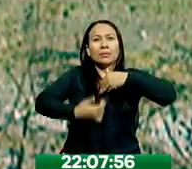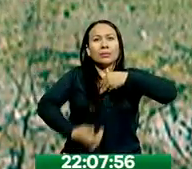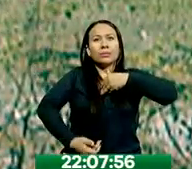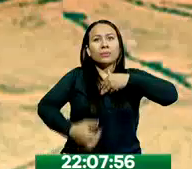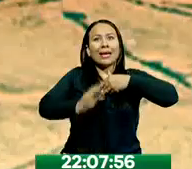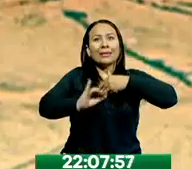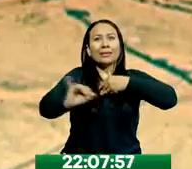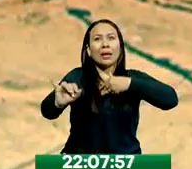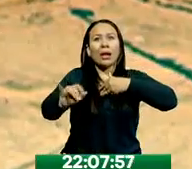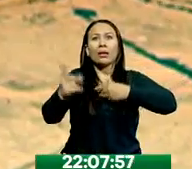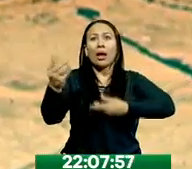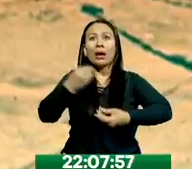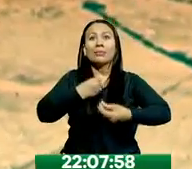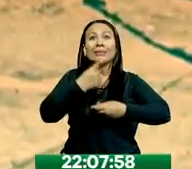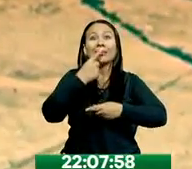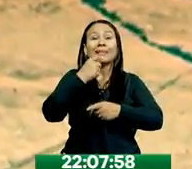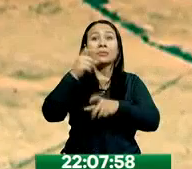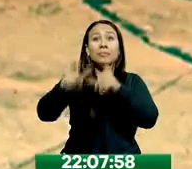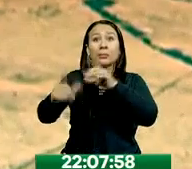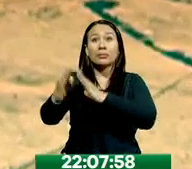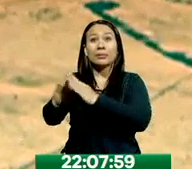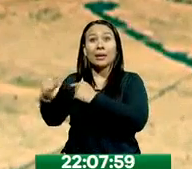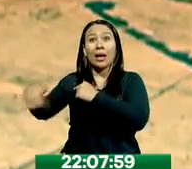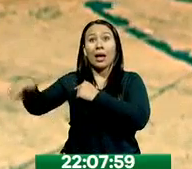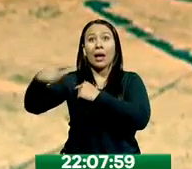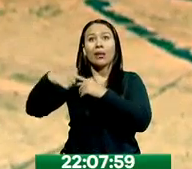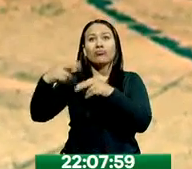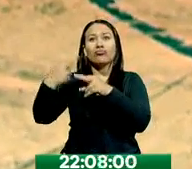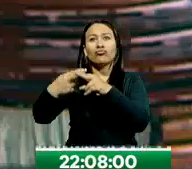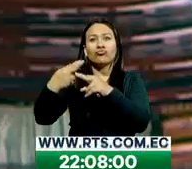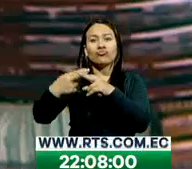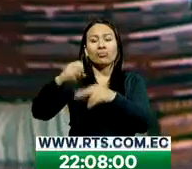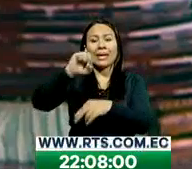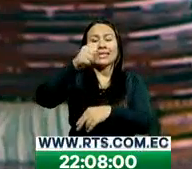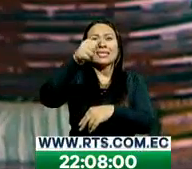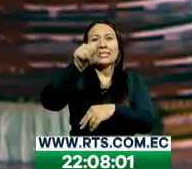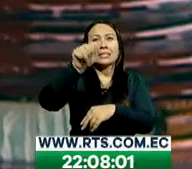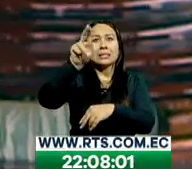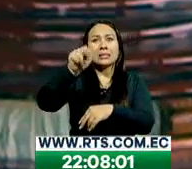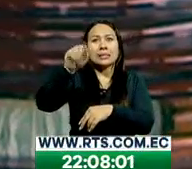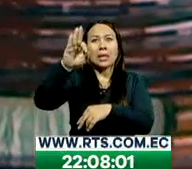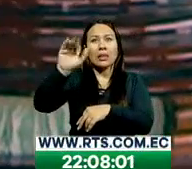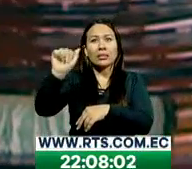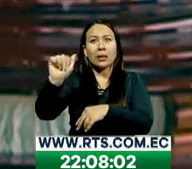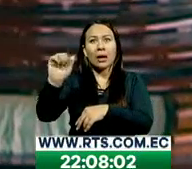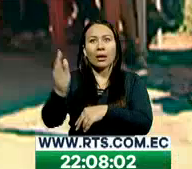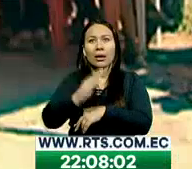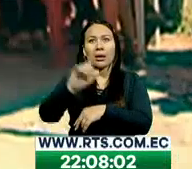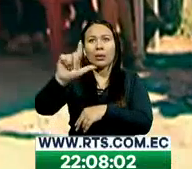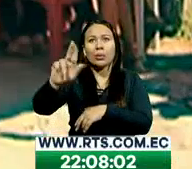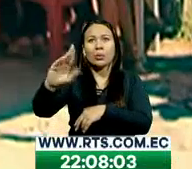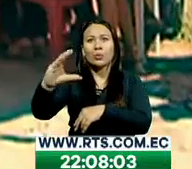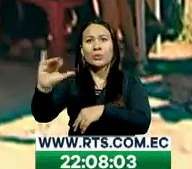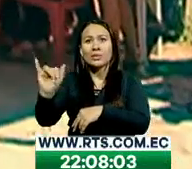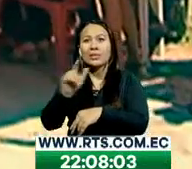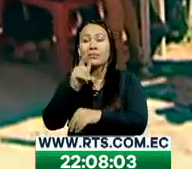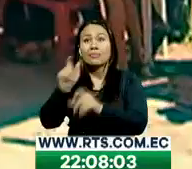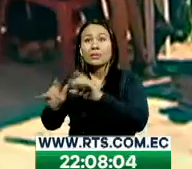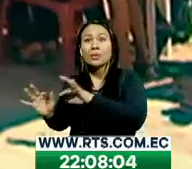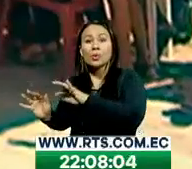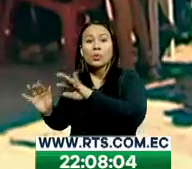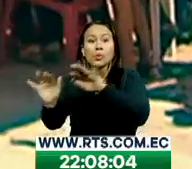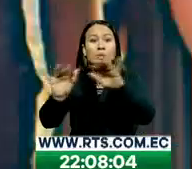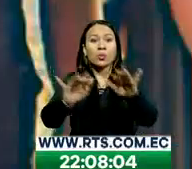izquierdo nacidos en el recinto san jacinto del cantón santa lucia hasta ese lugar trasladaron sus cuerpos para recibir cristiana